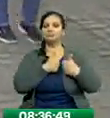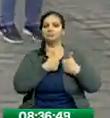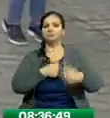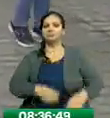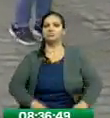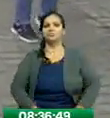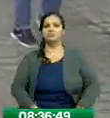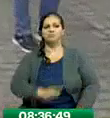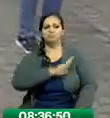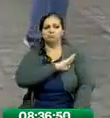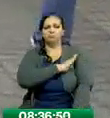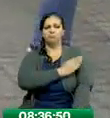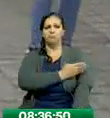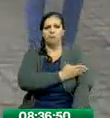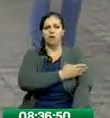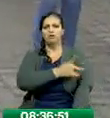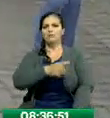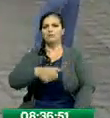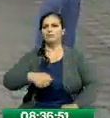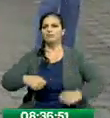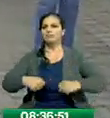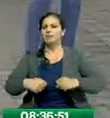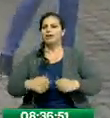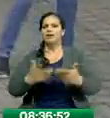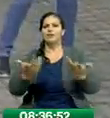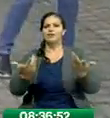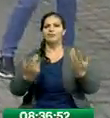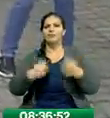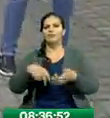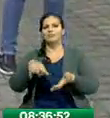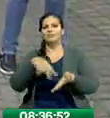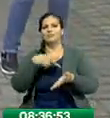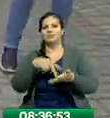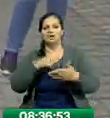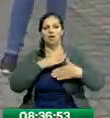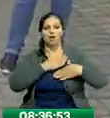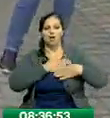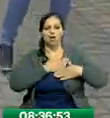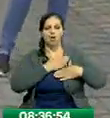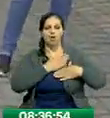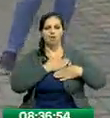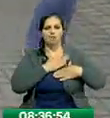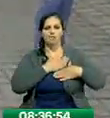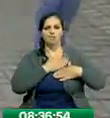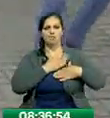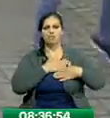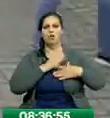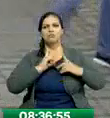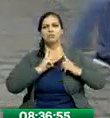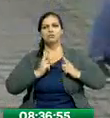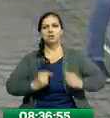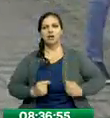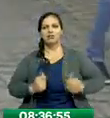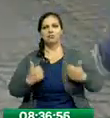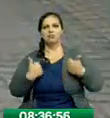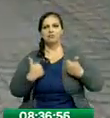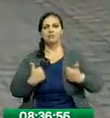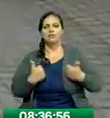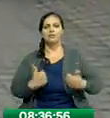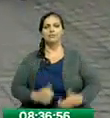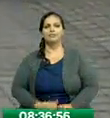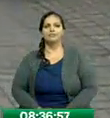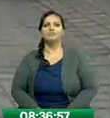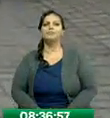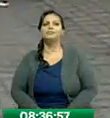las ganas para que usted pueda disfrutar y un corazón joven saludable para eso